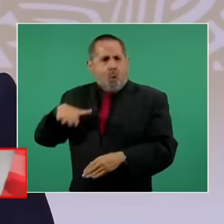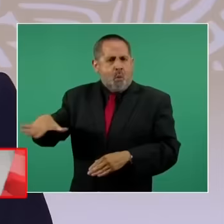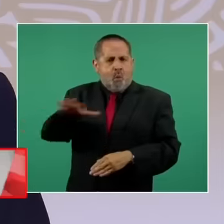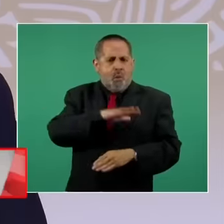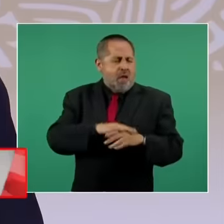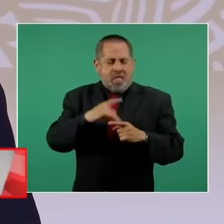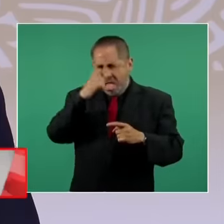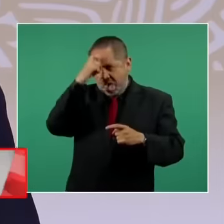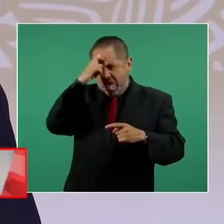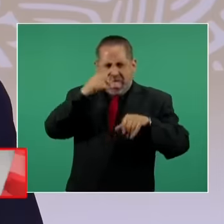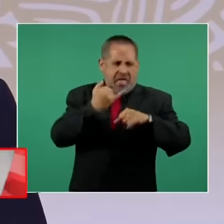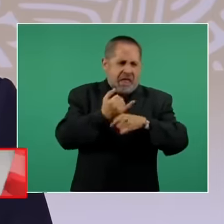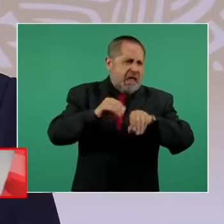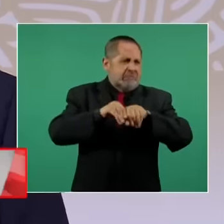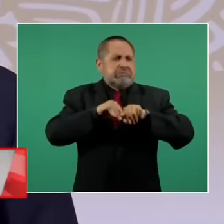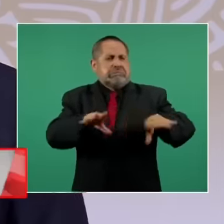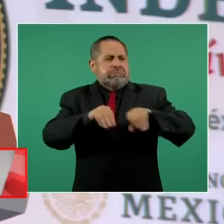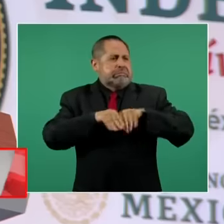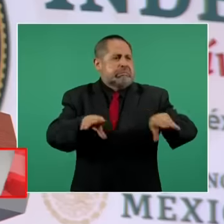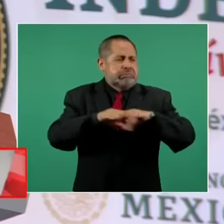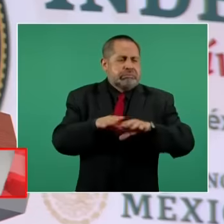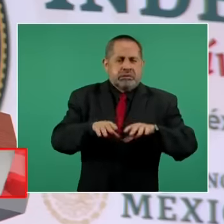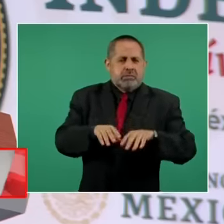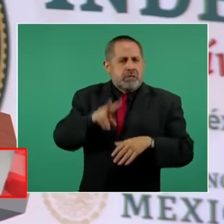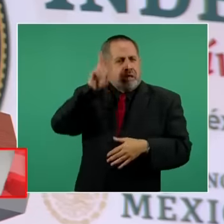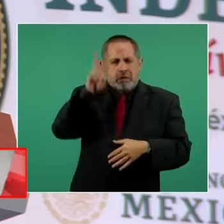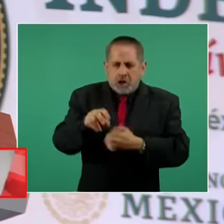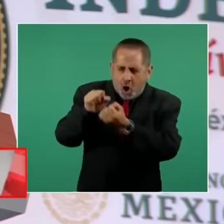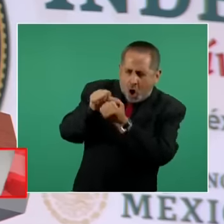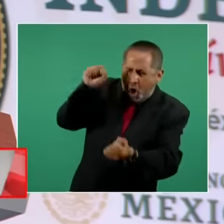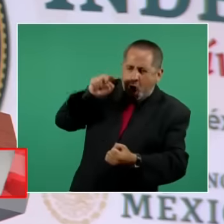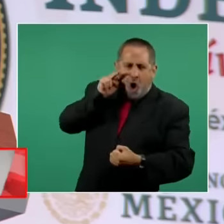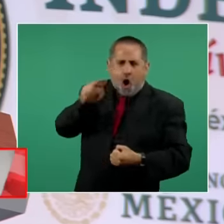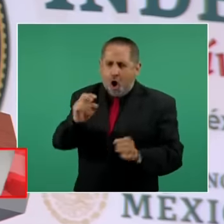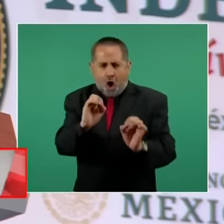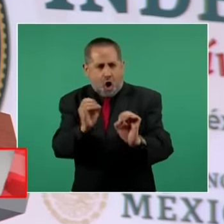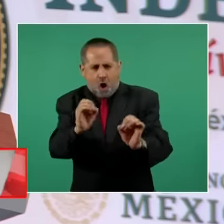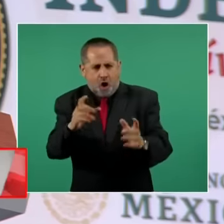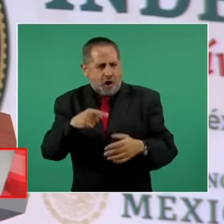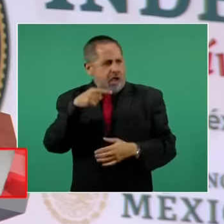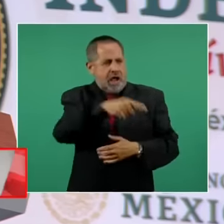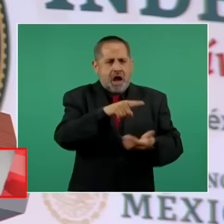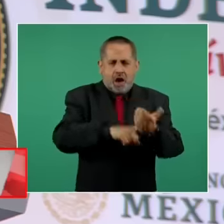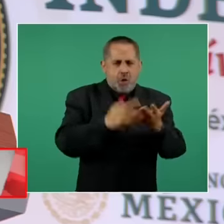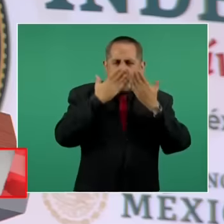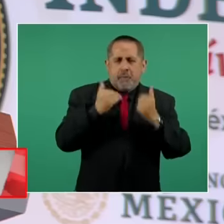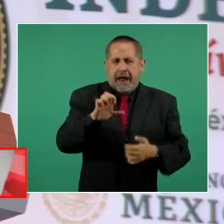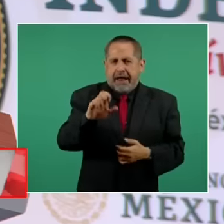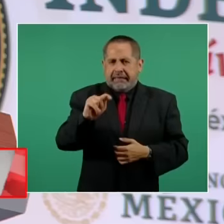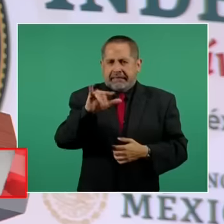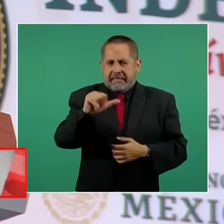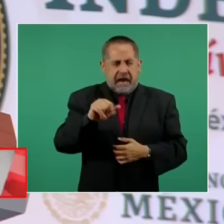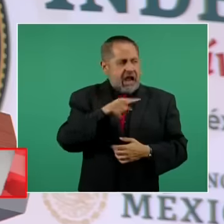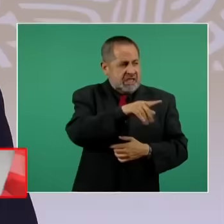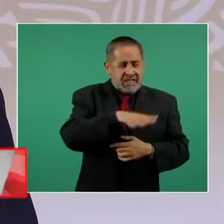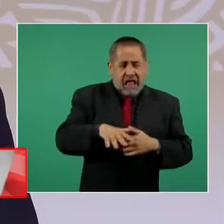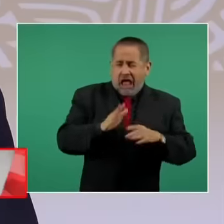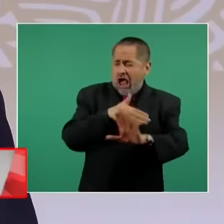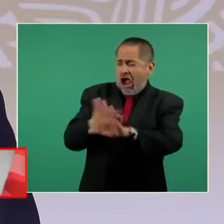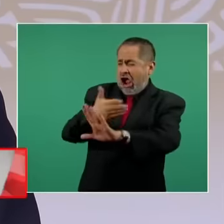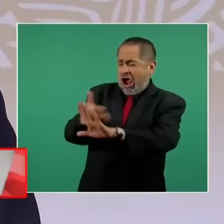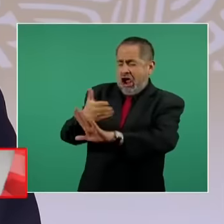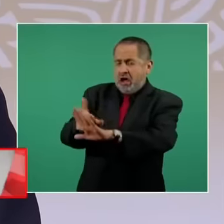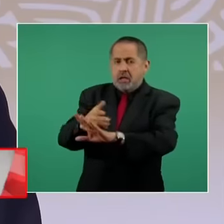influyentes plataformas digitales que desconoce todos los límites éticos. Bajo el fuego de esa guerra total,